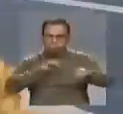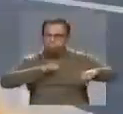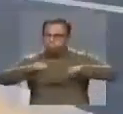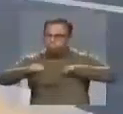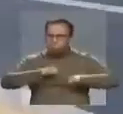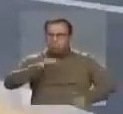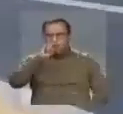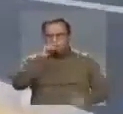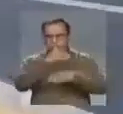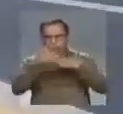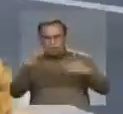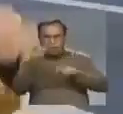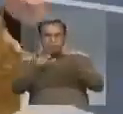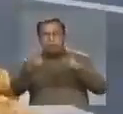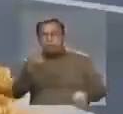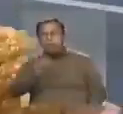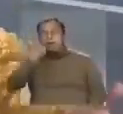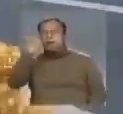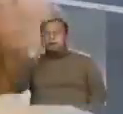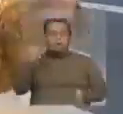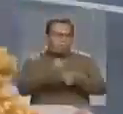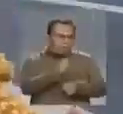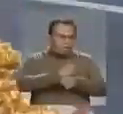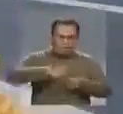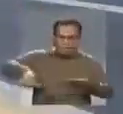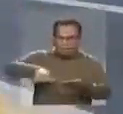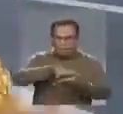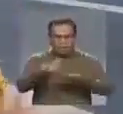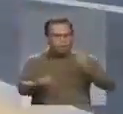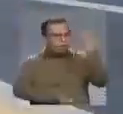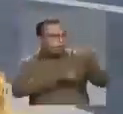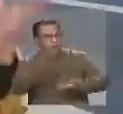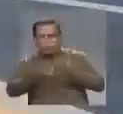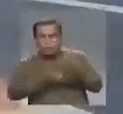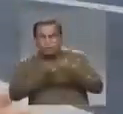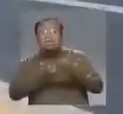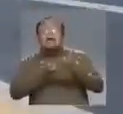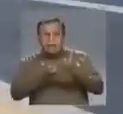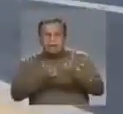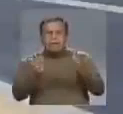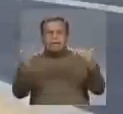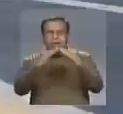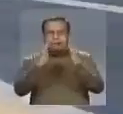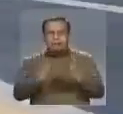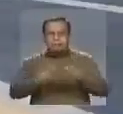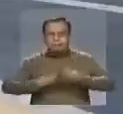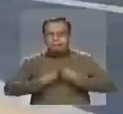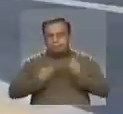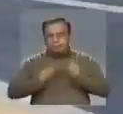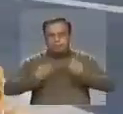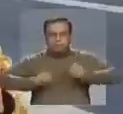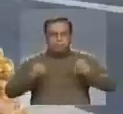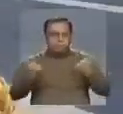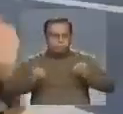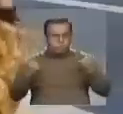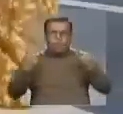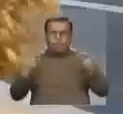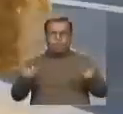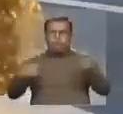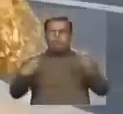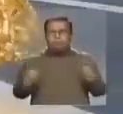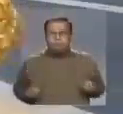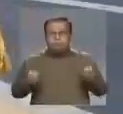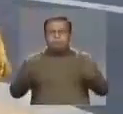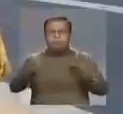cuidar a los niños, a las personas mayores, que lavan, planchan, cocinan, las mujeres que sostienen la vida. Bogotá ha decidido